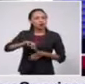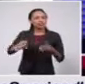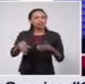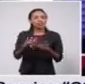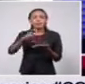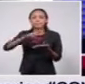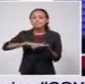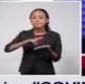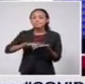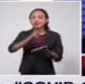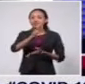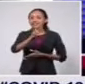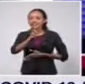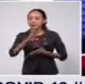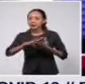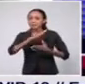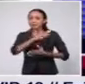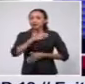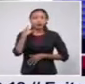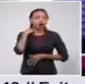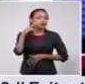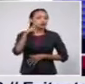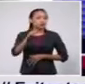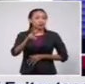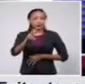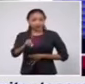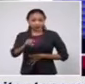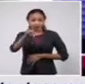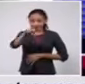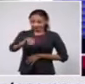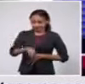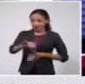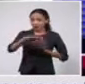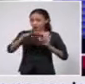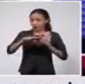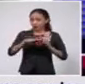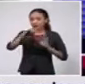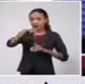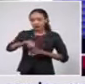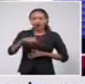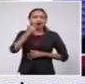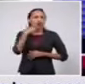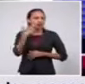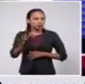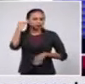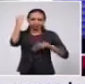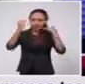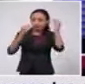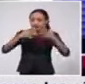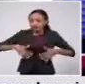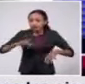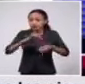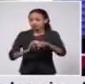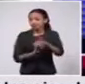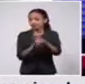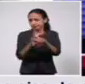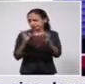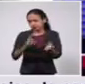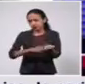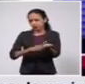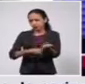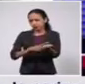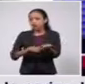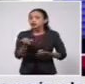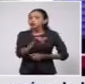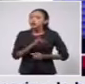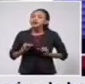23 de marzo del año 2021 y en esta emisión, además del análisis de la situación epidemiológica, tendremos el